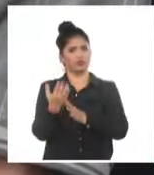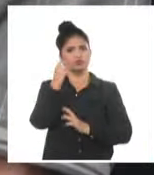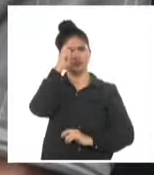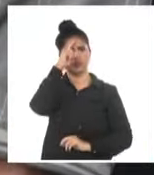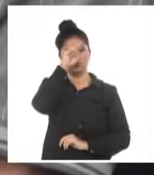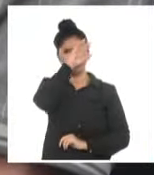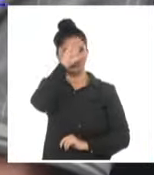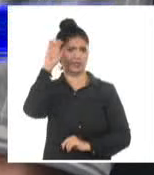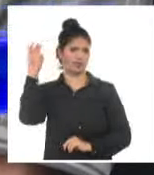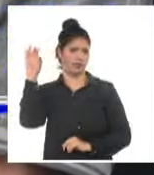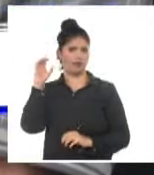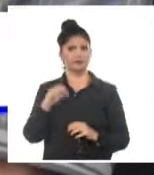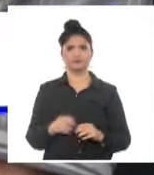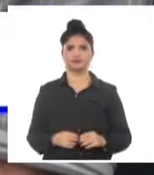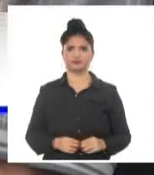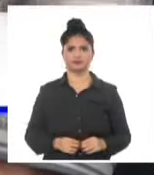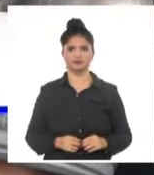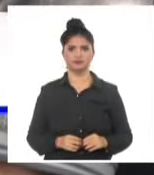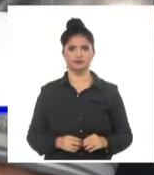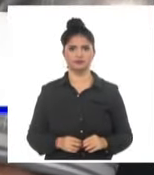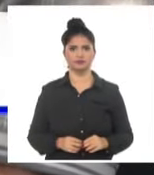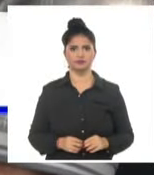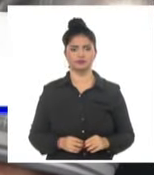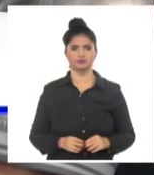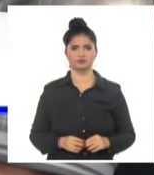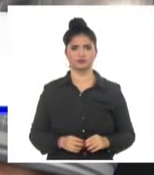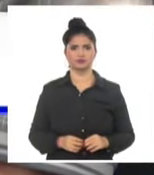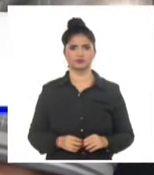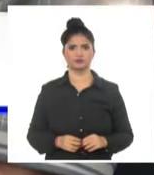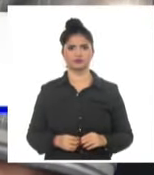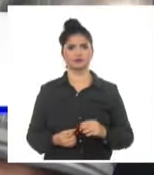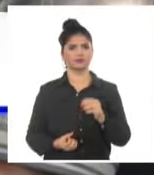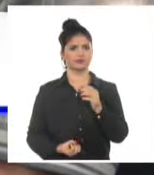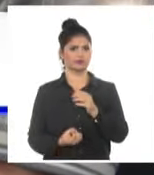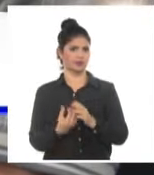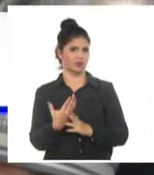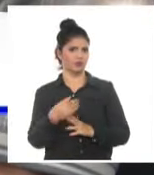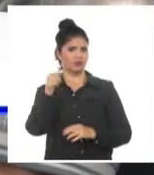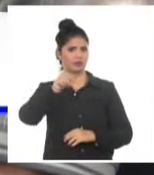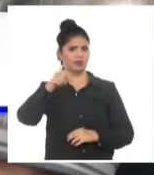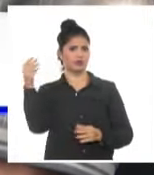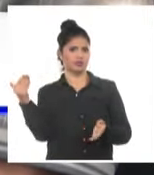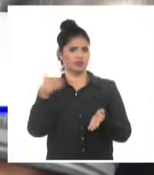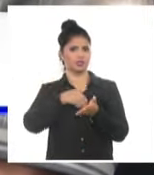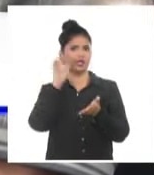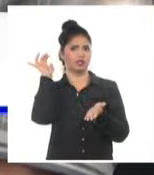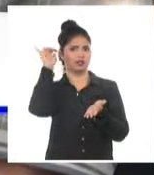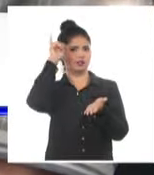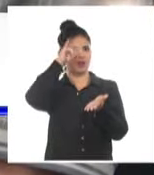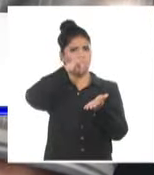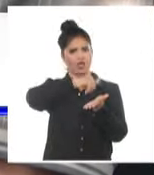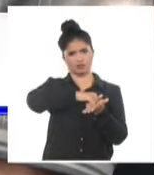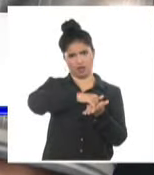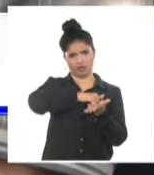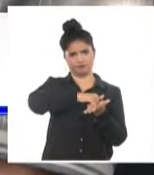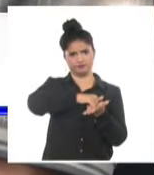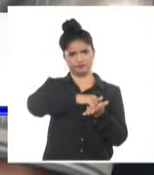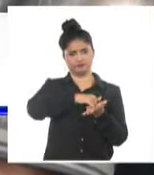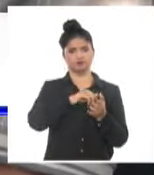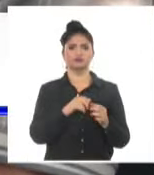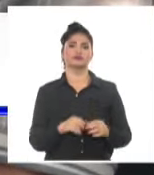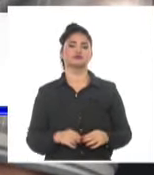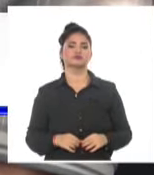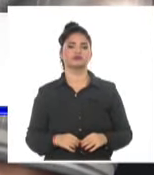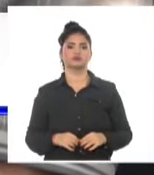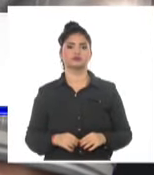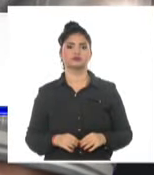Primeramente se conformó ya a principios del siglo por los emigrantes que venían de España como un sanatorio de protección. Primeramente inclusive era